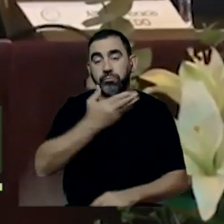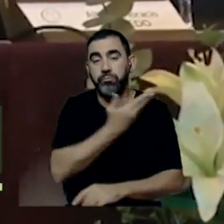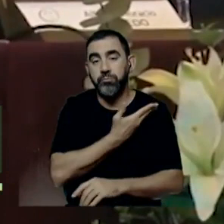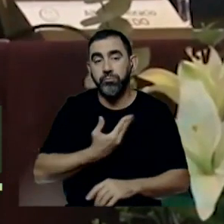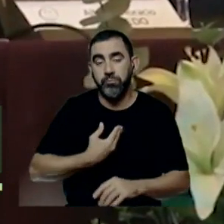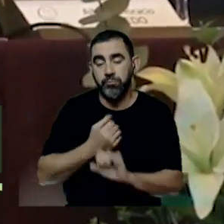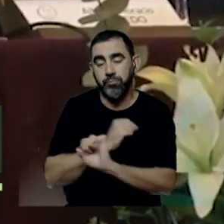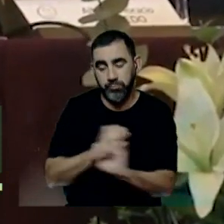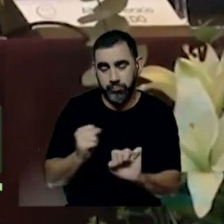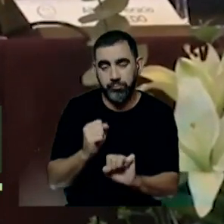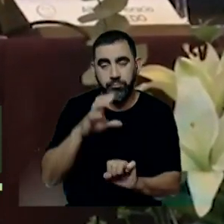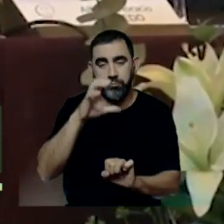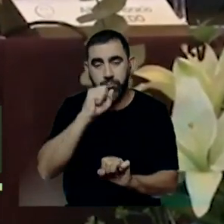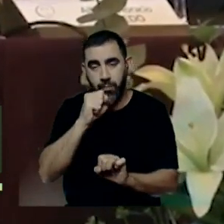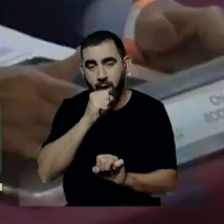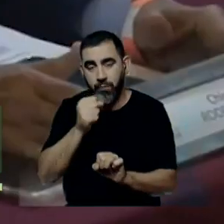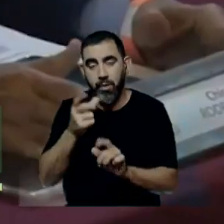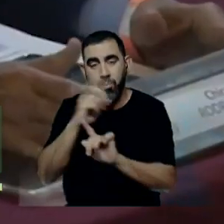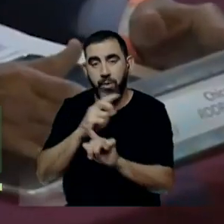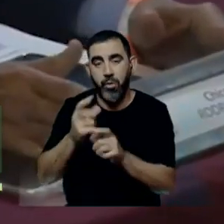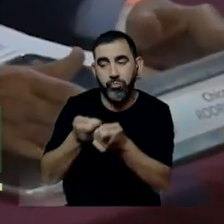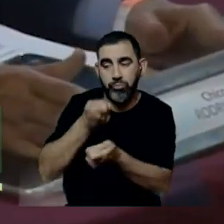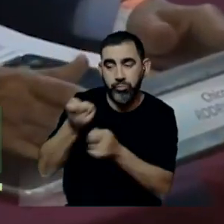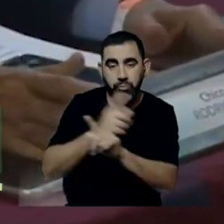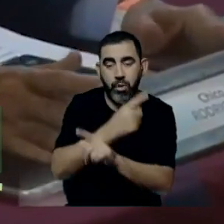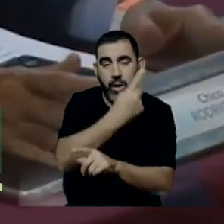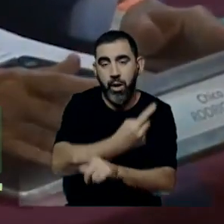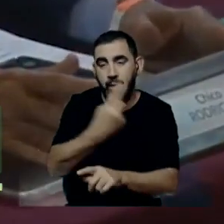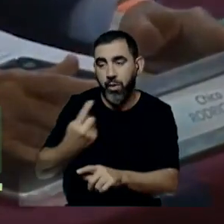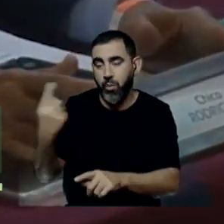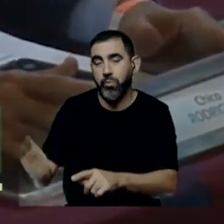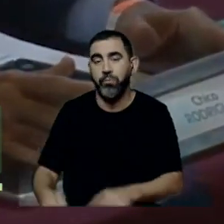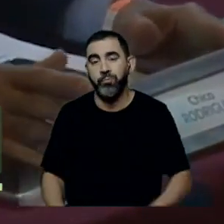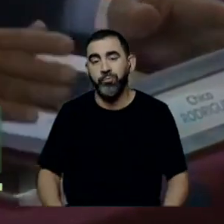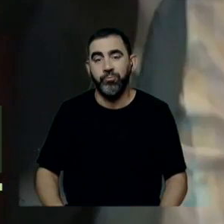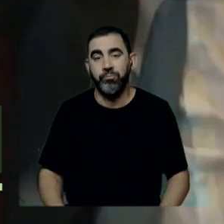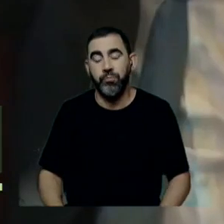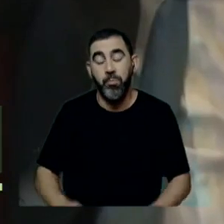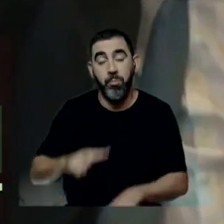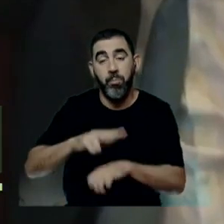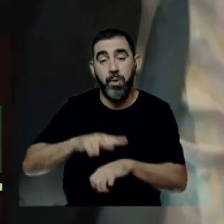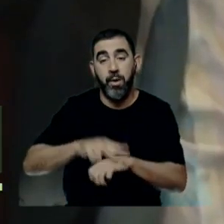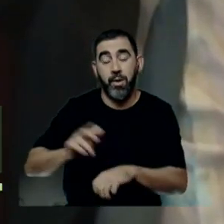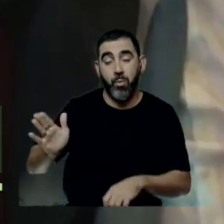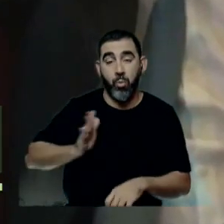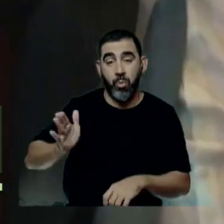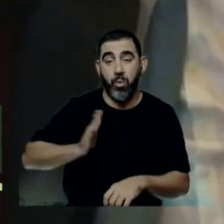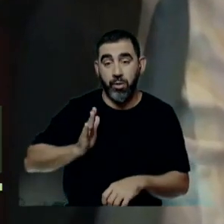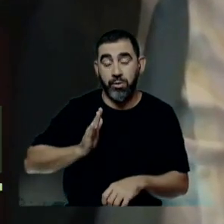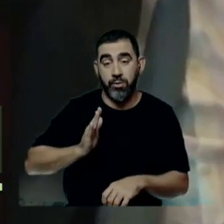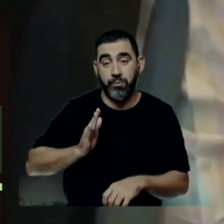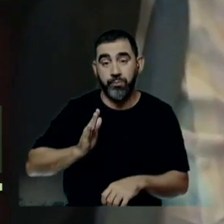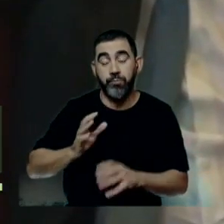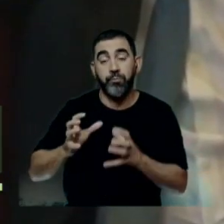habilitó micrófonos inalámbricos, pero no los instalados en cada banca. En este contexto, la paraguaya Jazmín Narváez, del